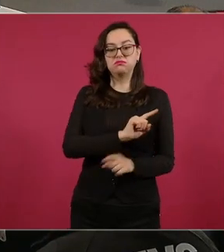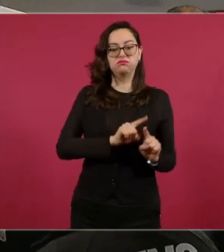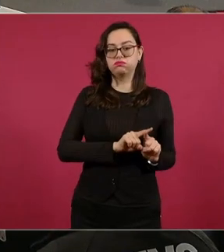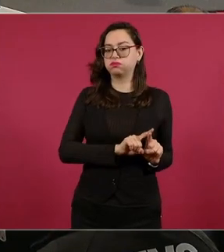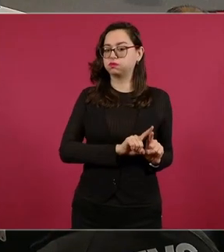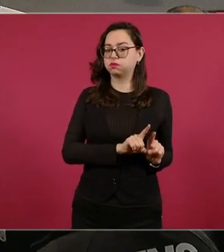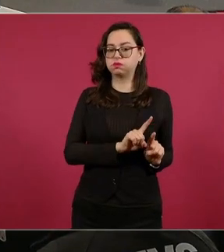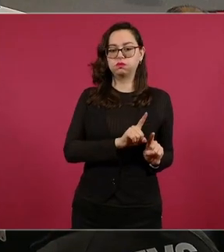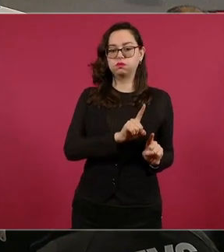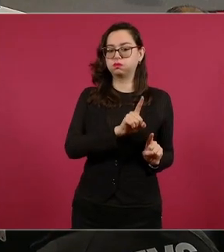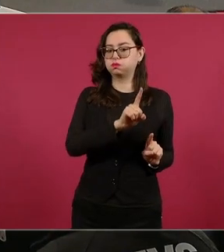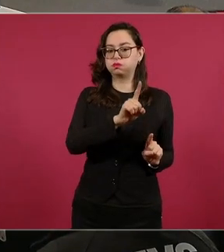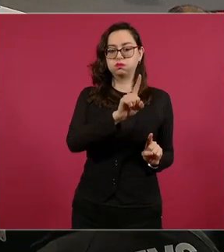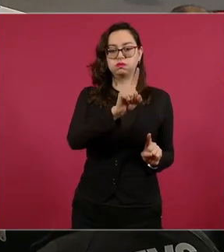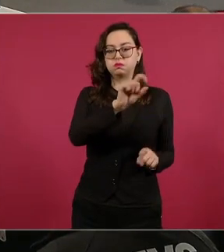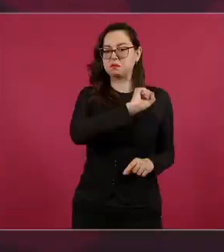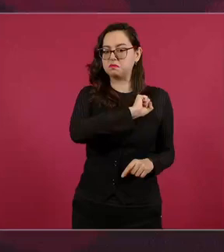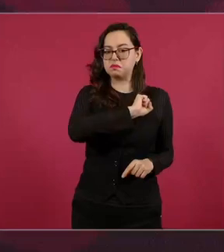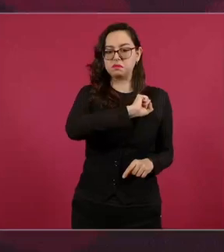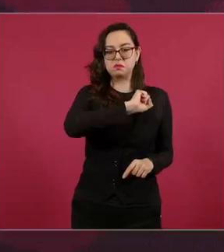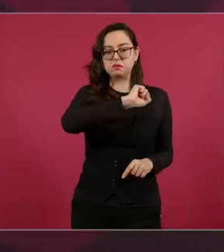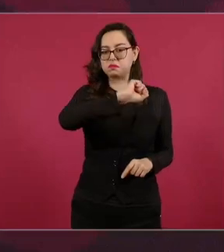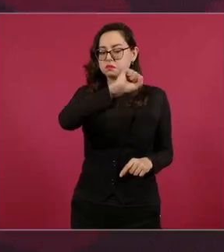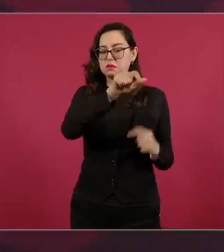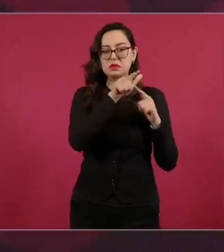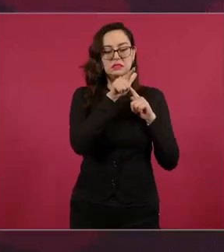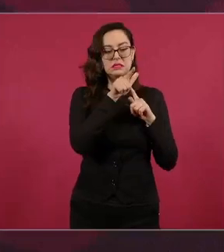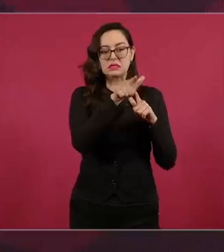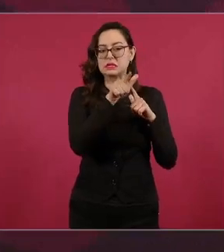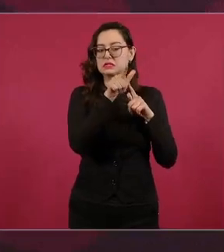sin embargo va creciendo